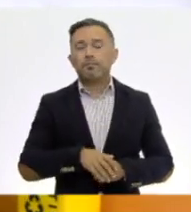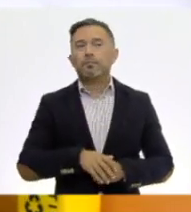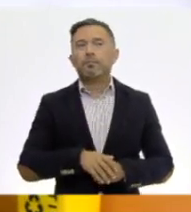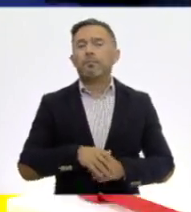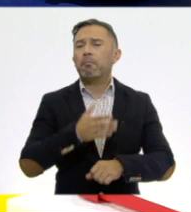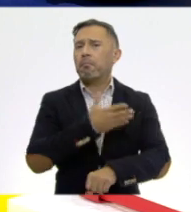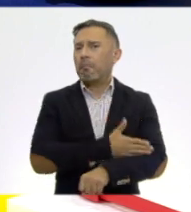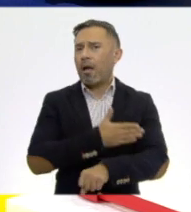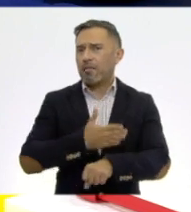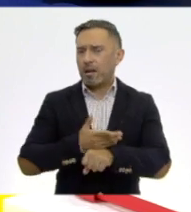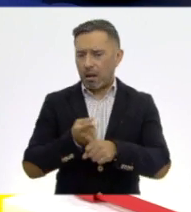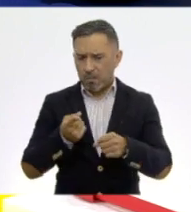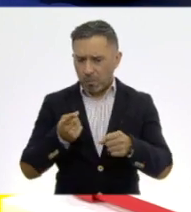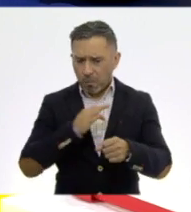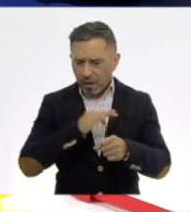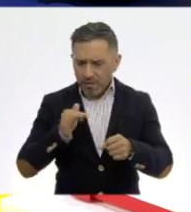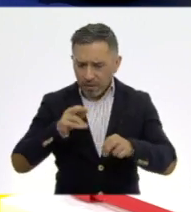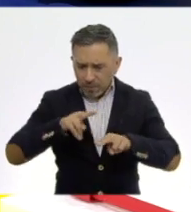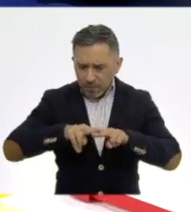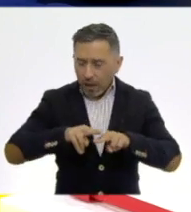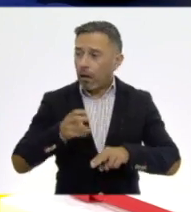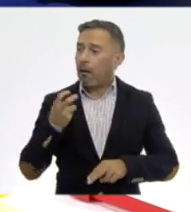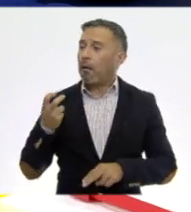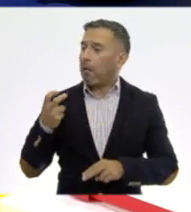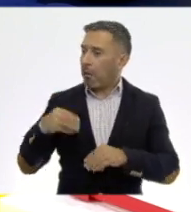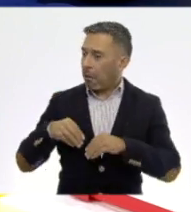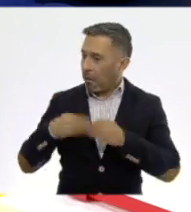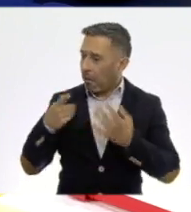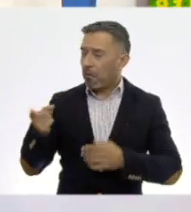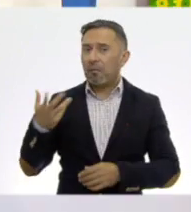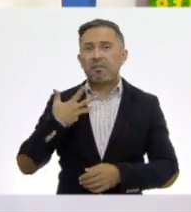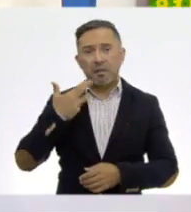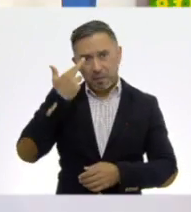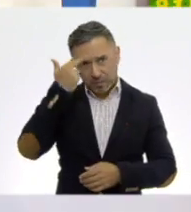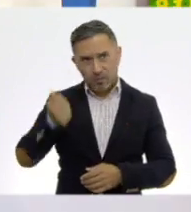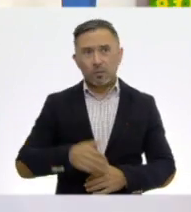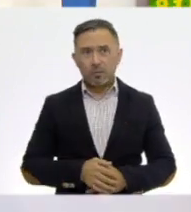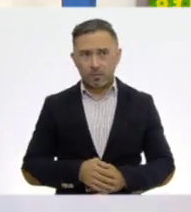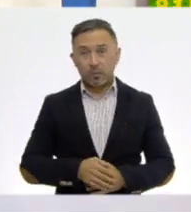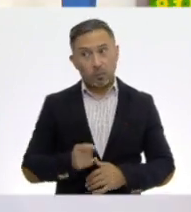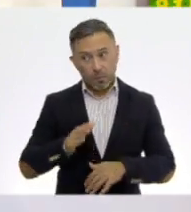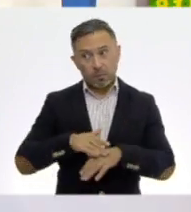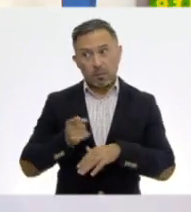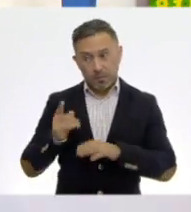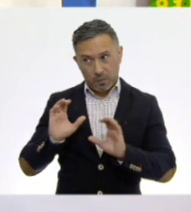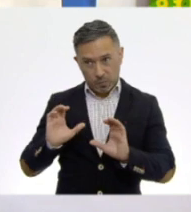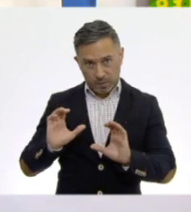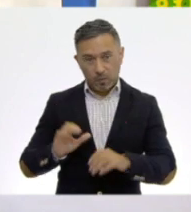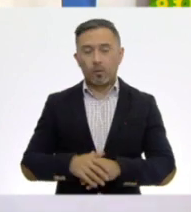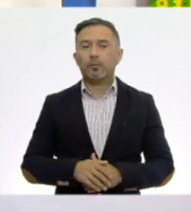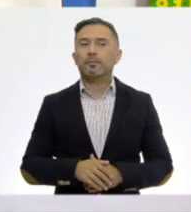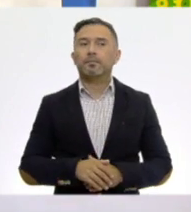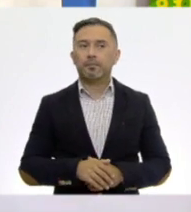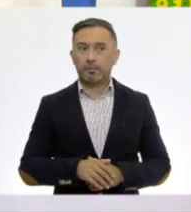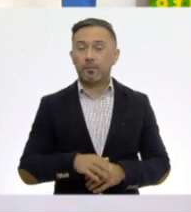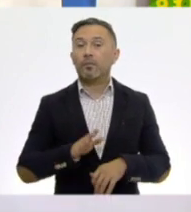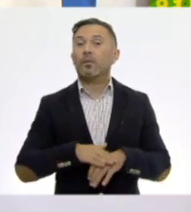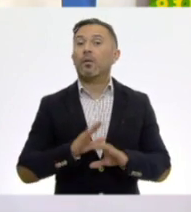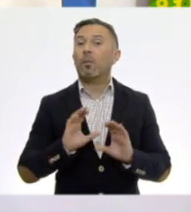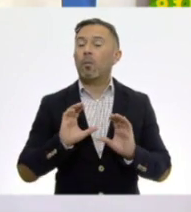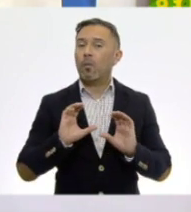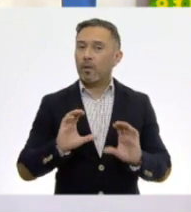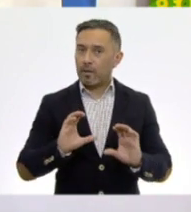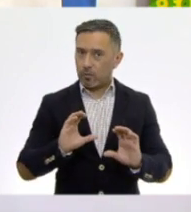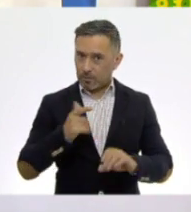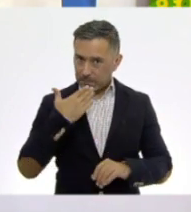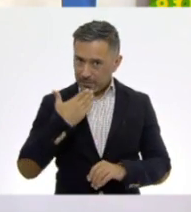de madera. Ah, claro, tienes toda la razón. Muy bien. Y con mucho cuidado, ¿no? Con supervisión. Con mucho cuidado, exactamente,